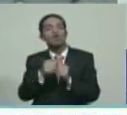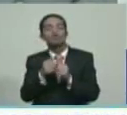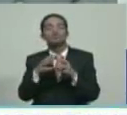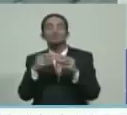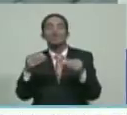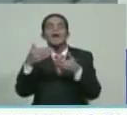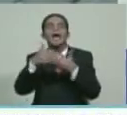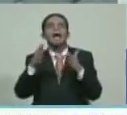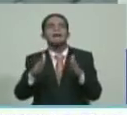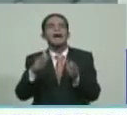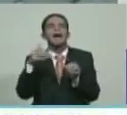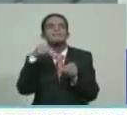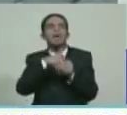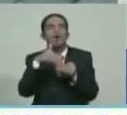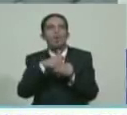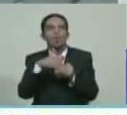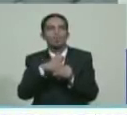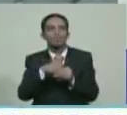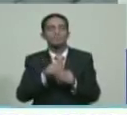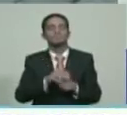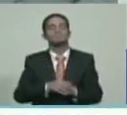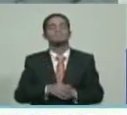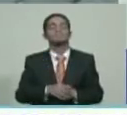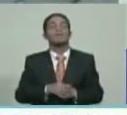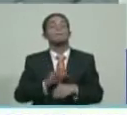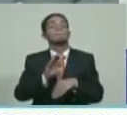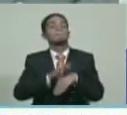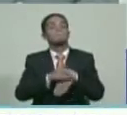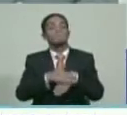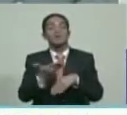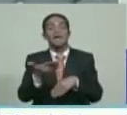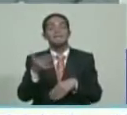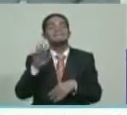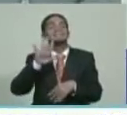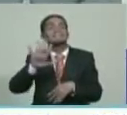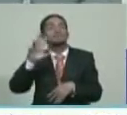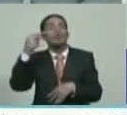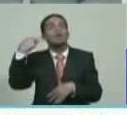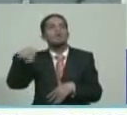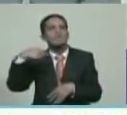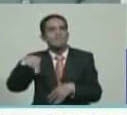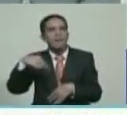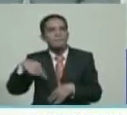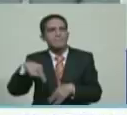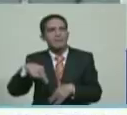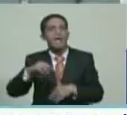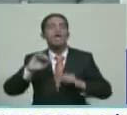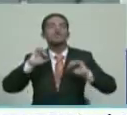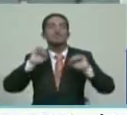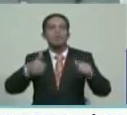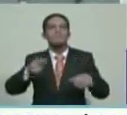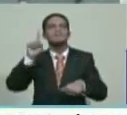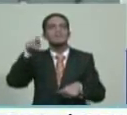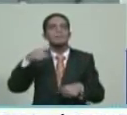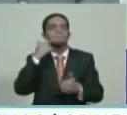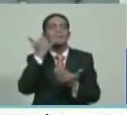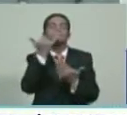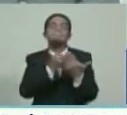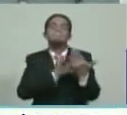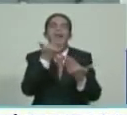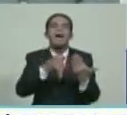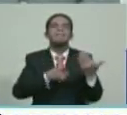país porque el día lunes el día 5 de noviembre arranca también el plan de ahorro en petro